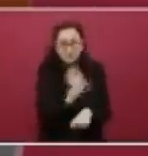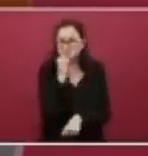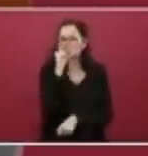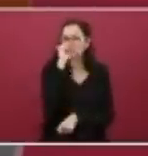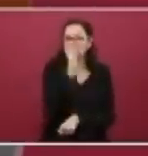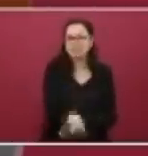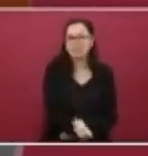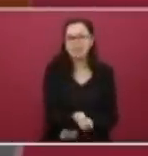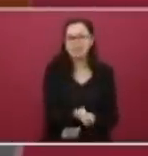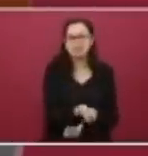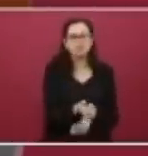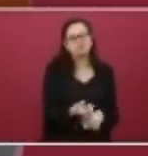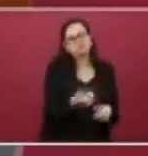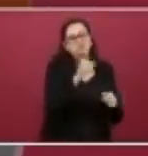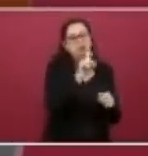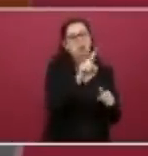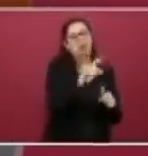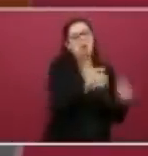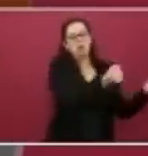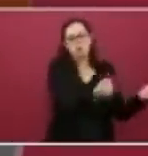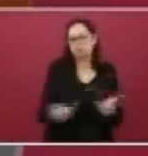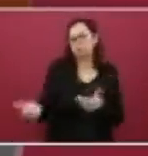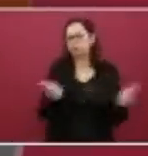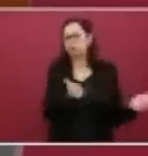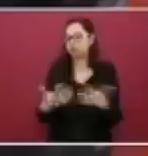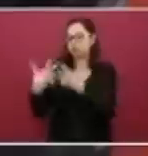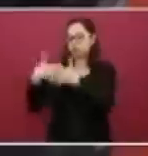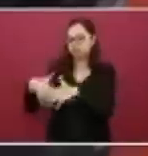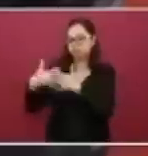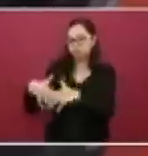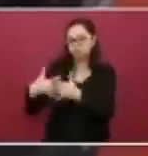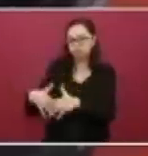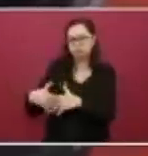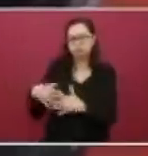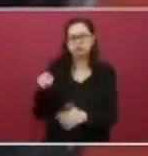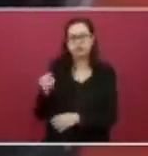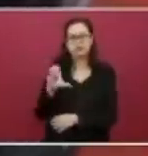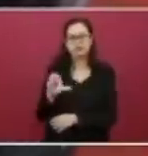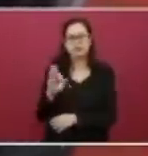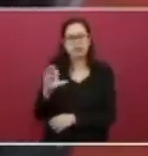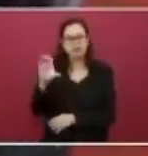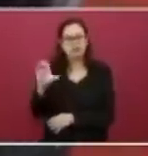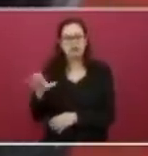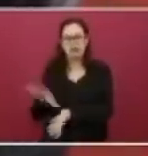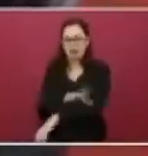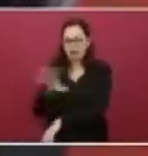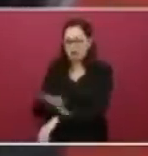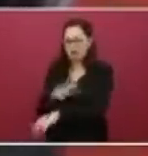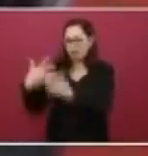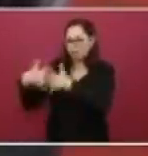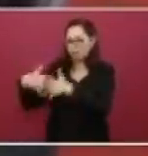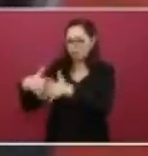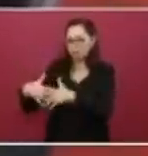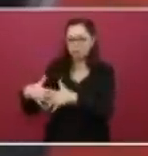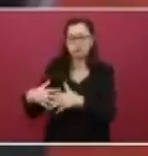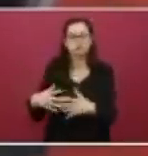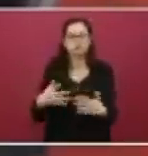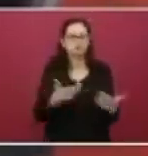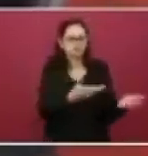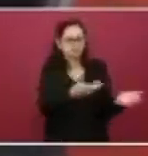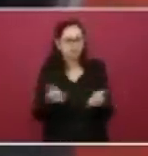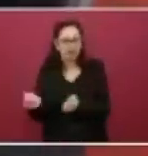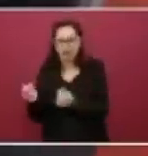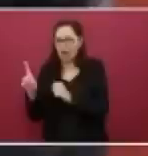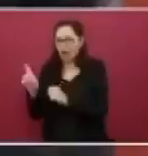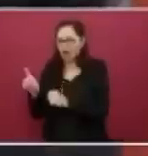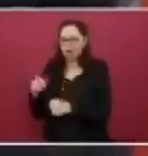darle al sistema de enfriamiento y el sistema de vapor de la comisión federal de electricidad con agua le sugirió a la